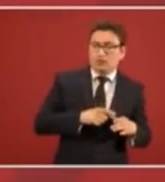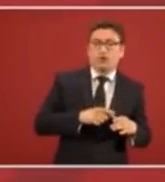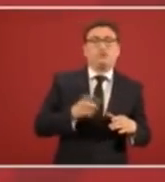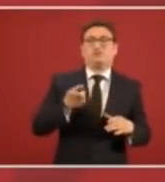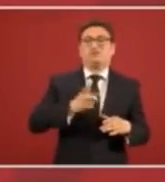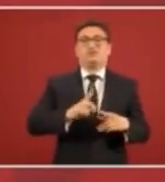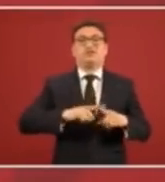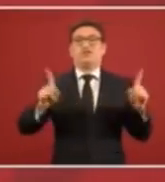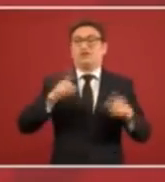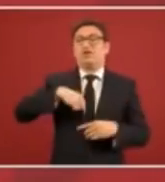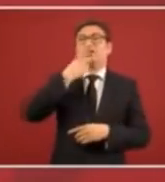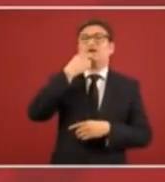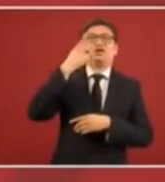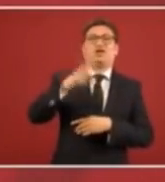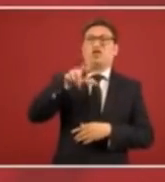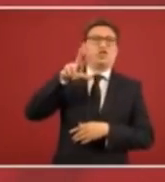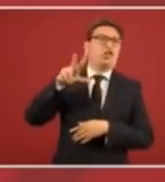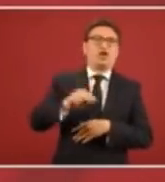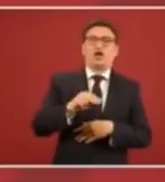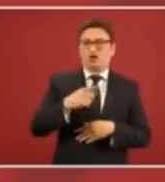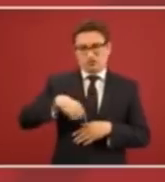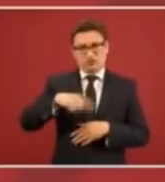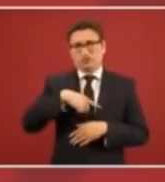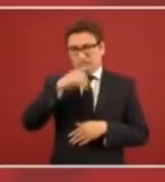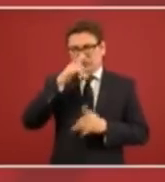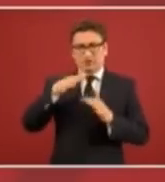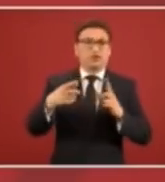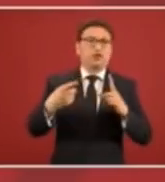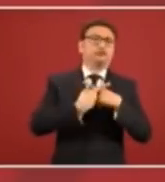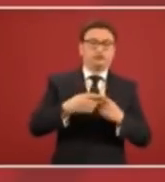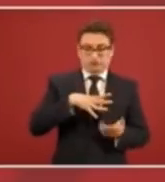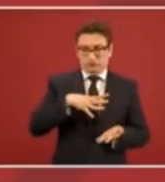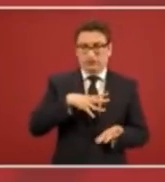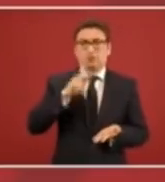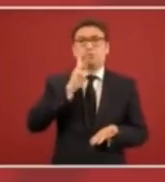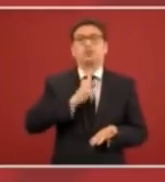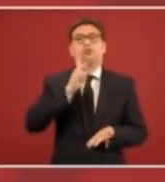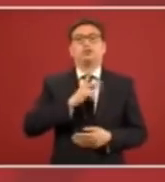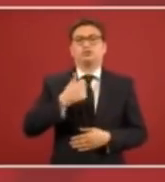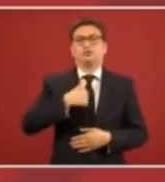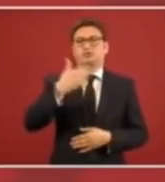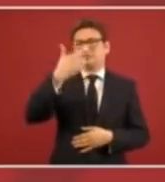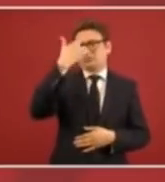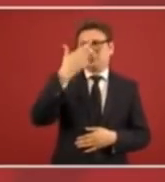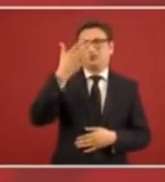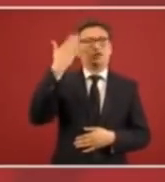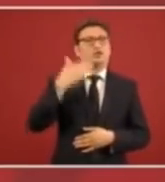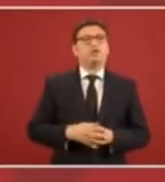que nos opusimos, y hay constancia de ello. Me acuerdo que un